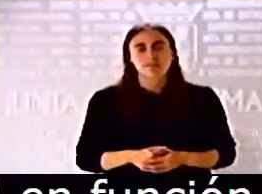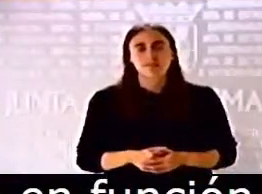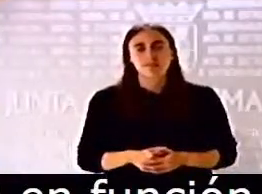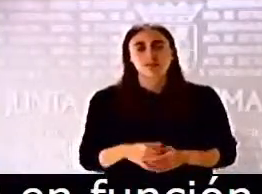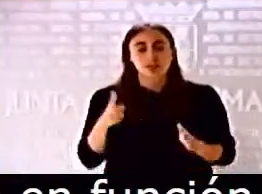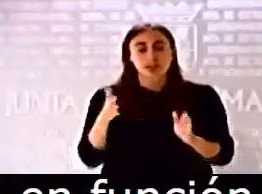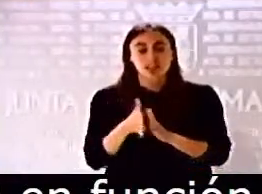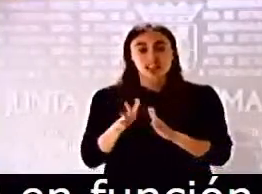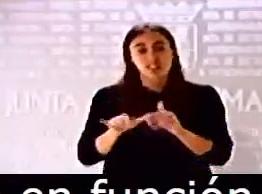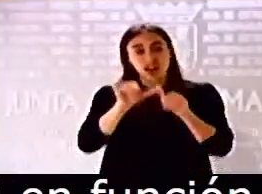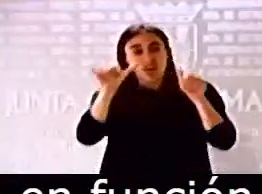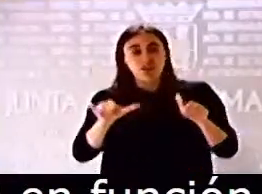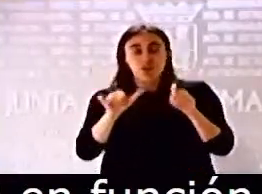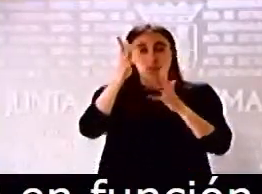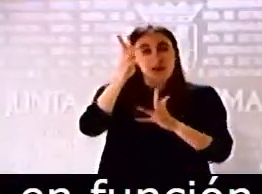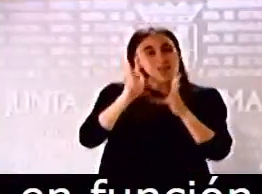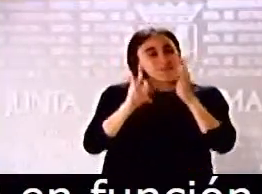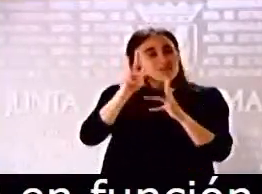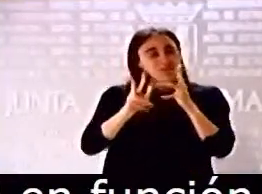ese pronóstico.